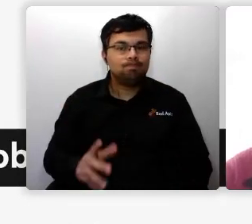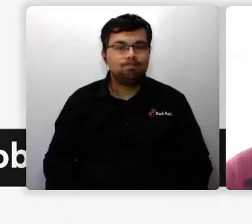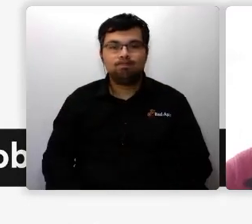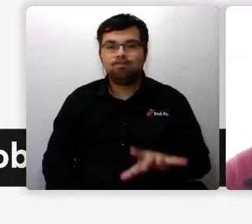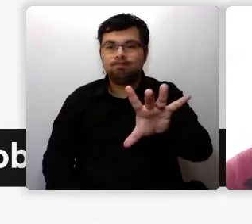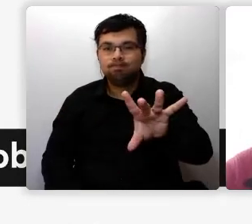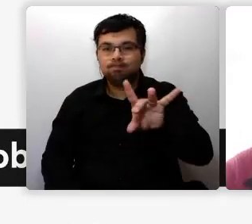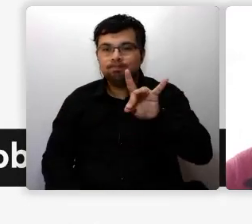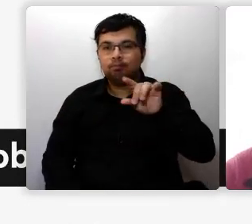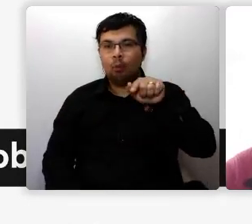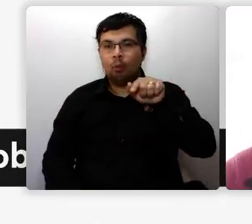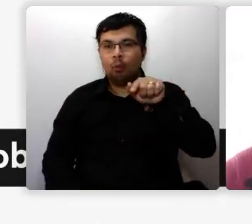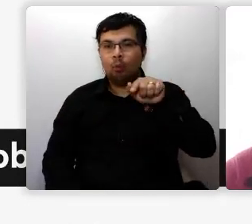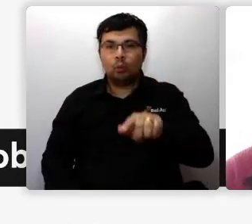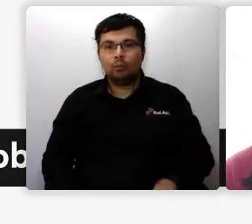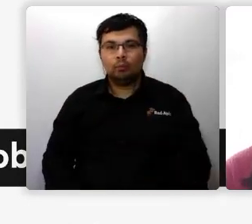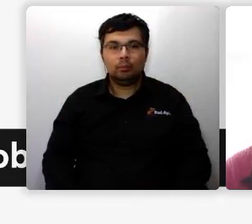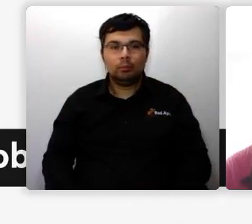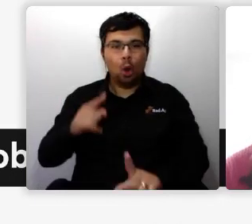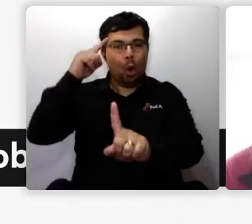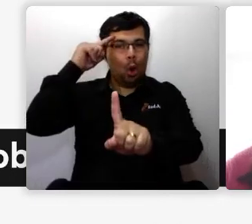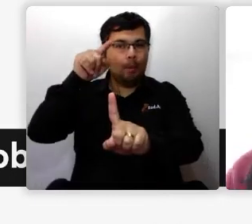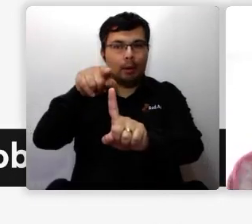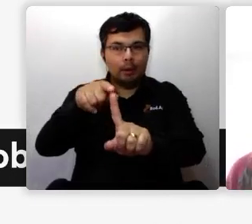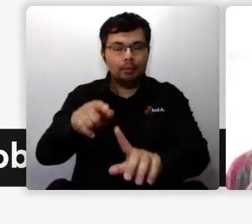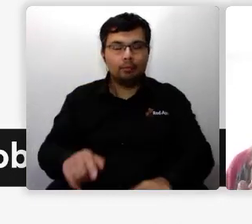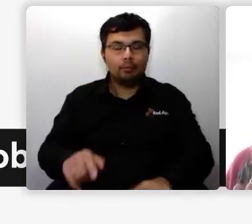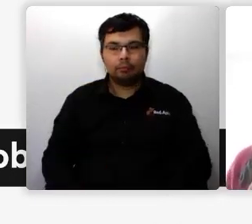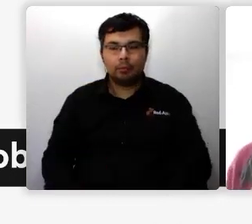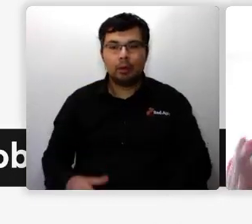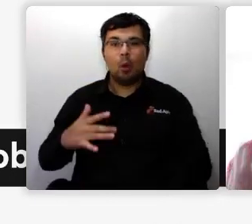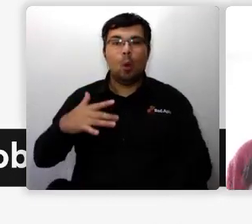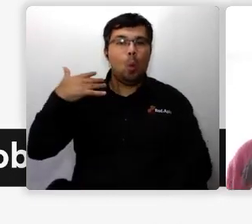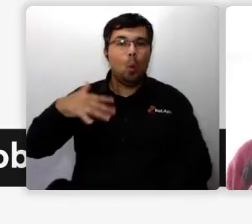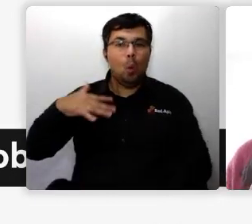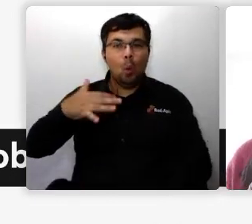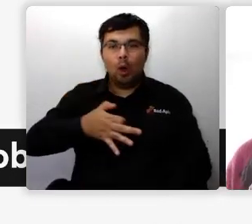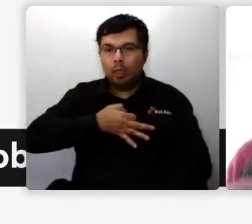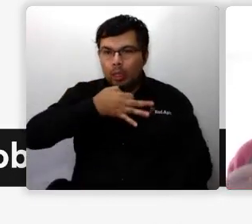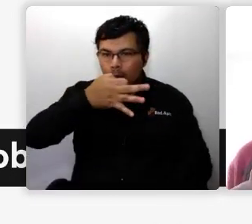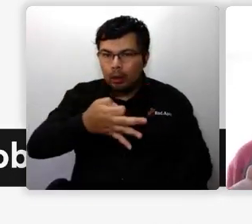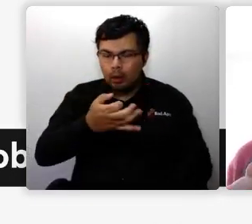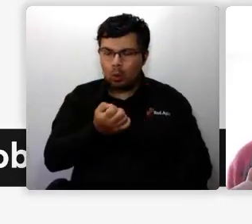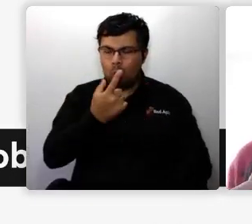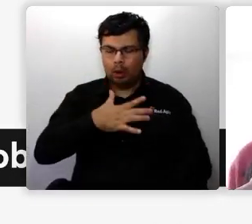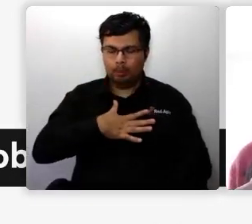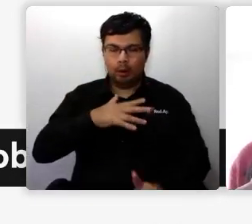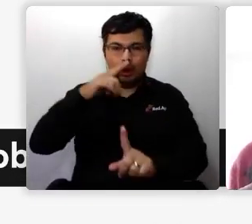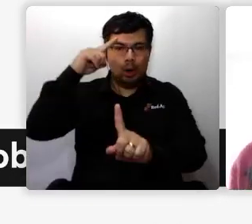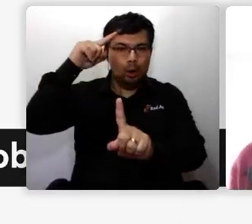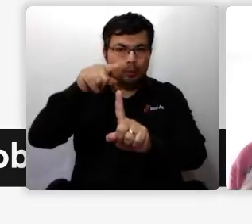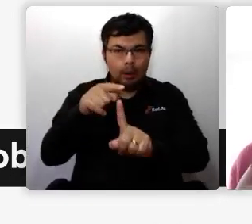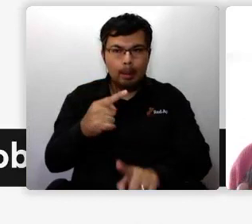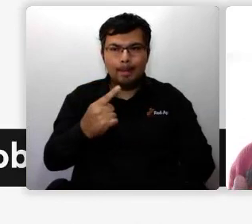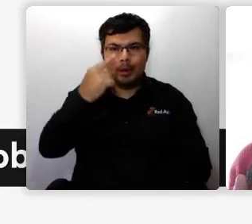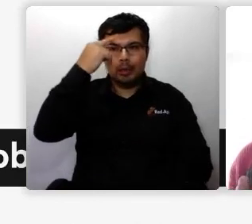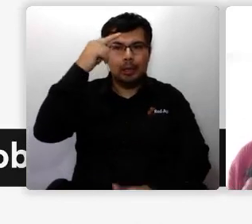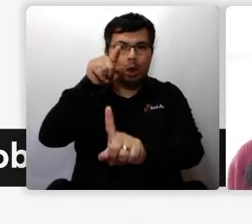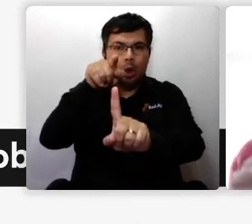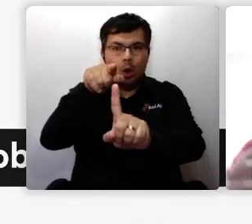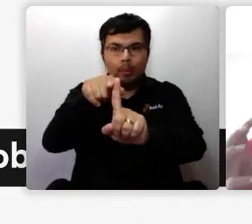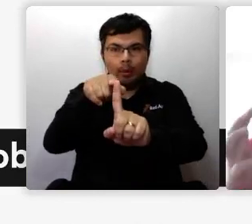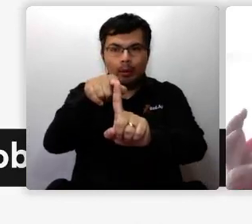identifica tus objetivos. Es muy importante definir los objetivos, pensar en objetivos que sean